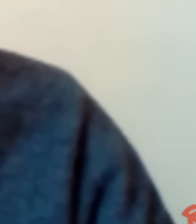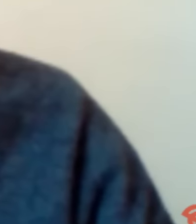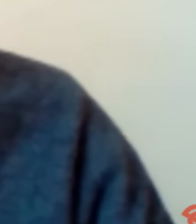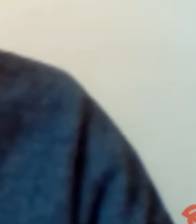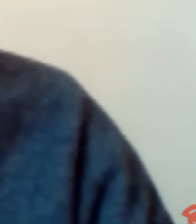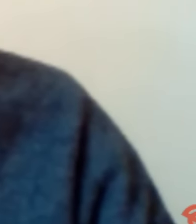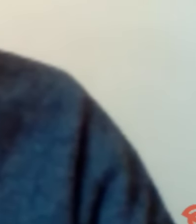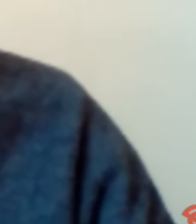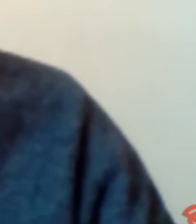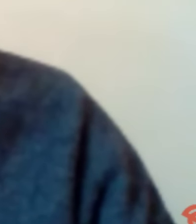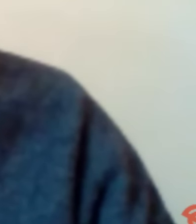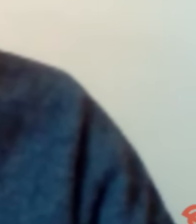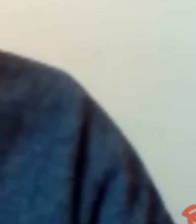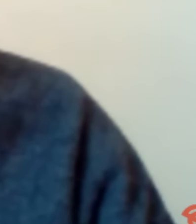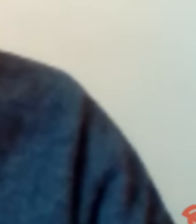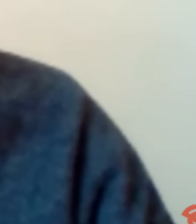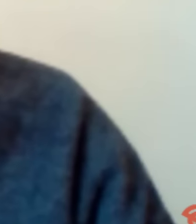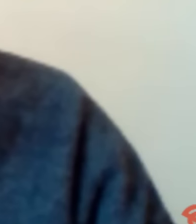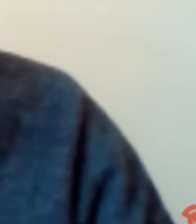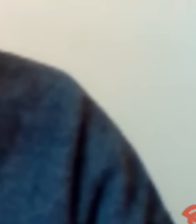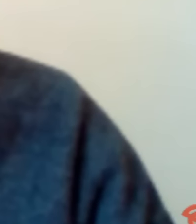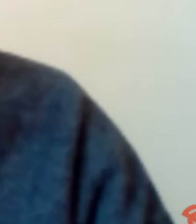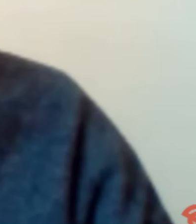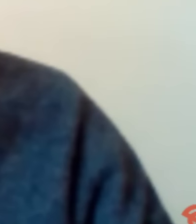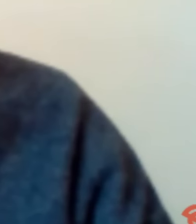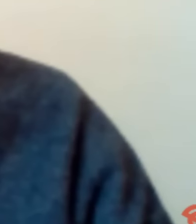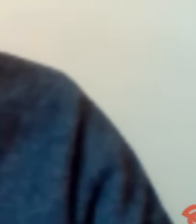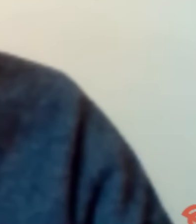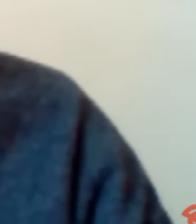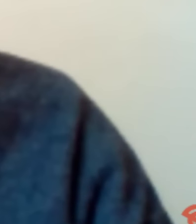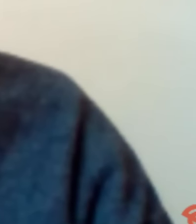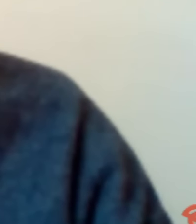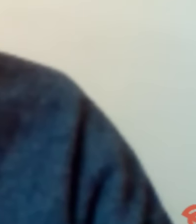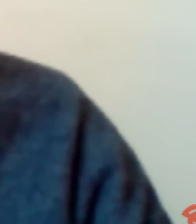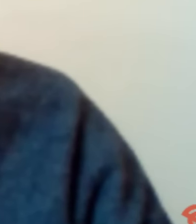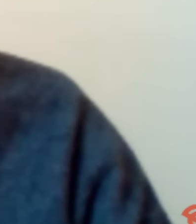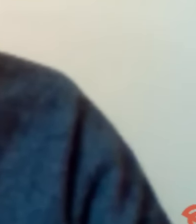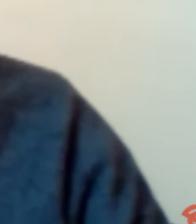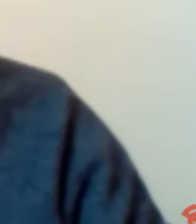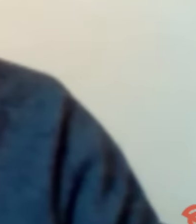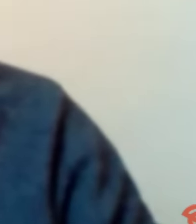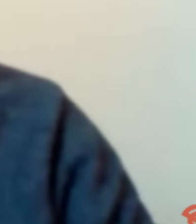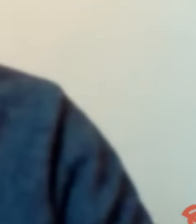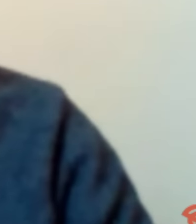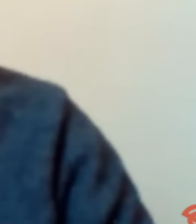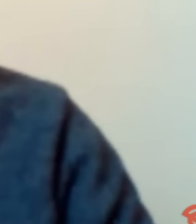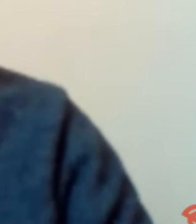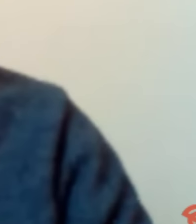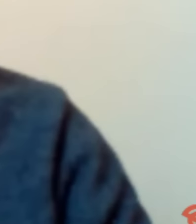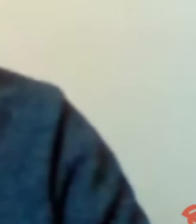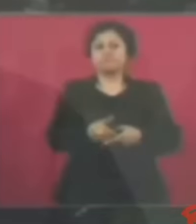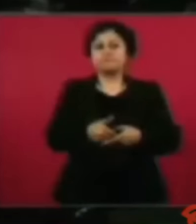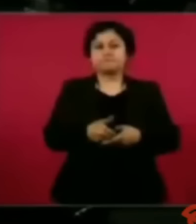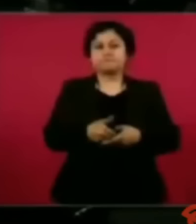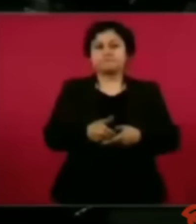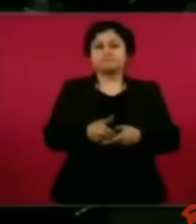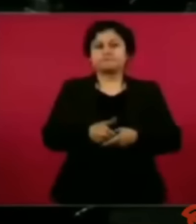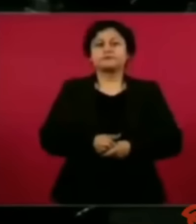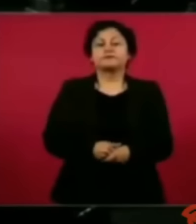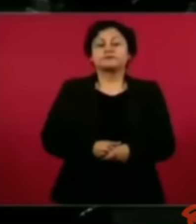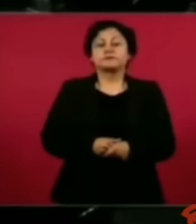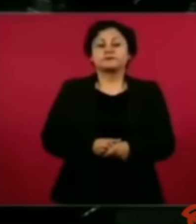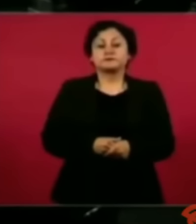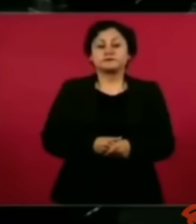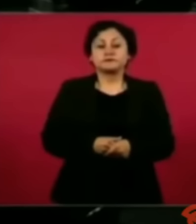clips, por si los quiere ver poco a poco, pero aquí está la intervención de Vicente Serrano, aquí en Sin Censura.